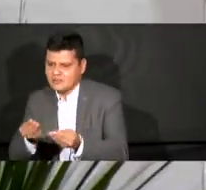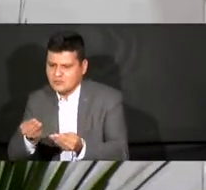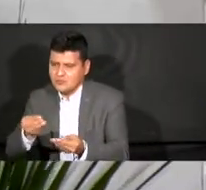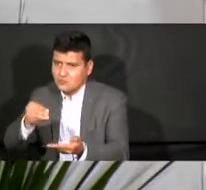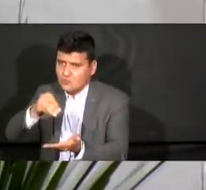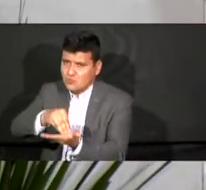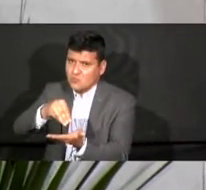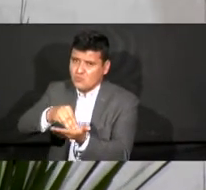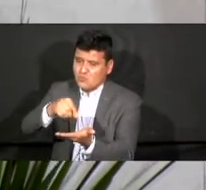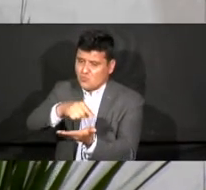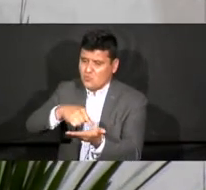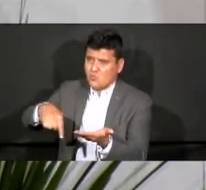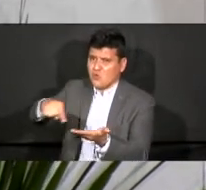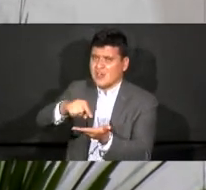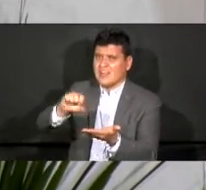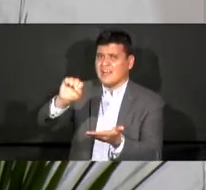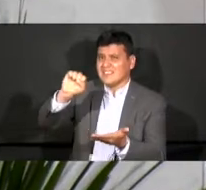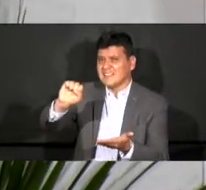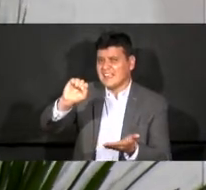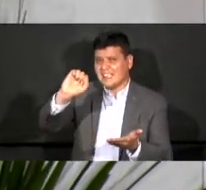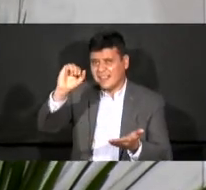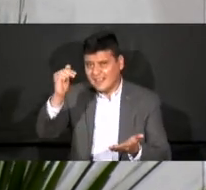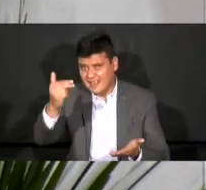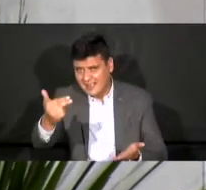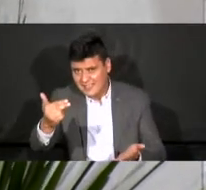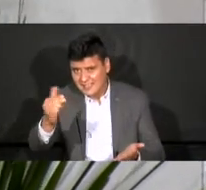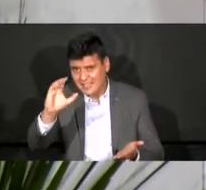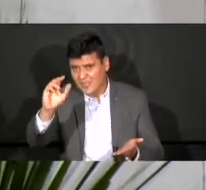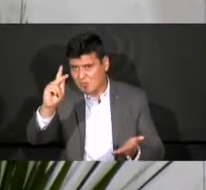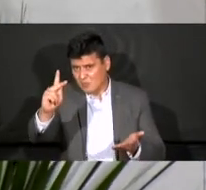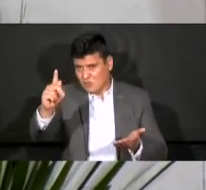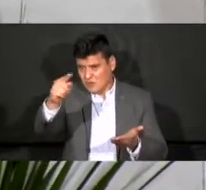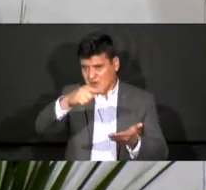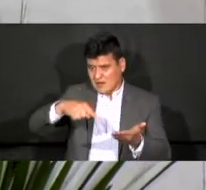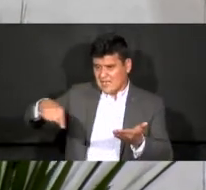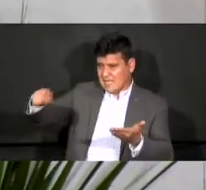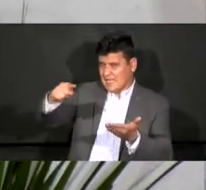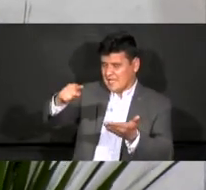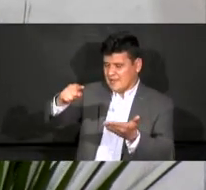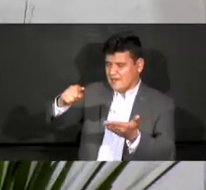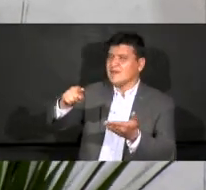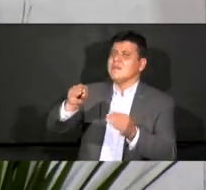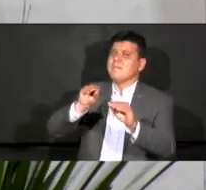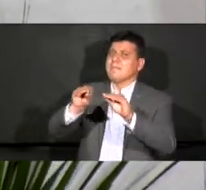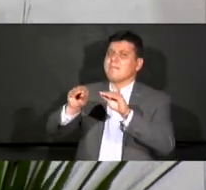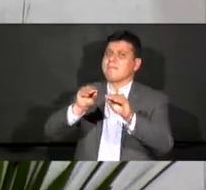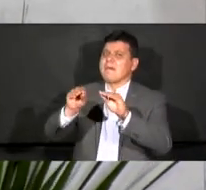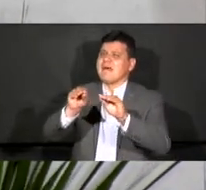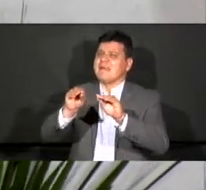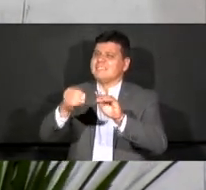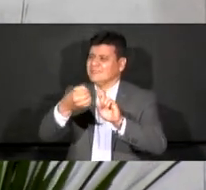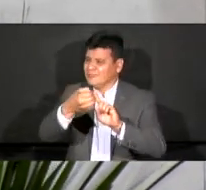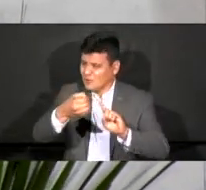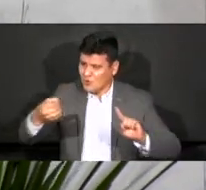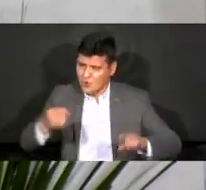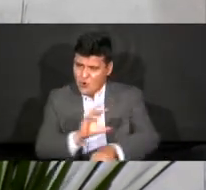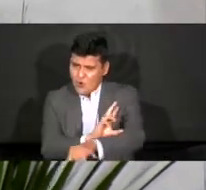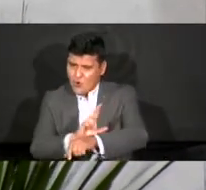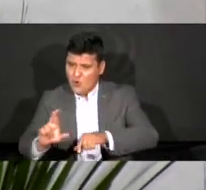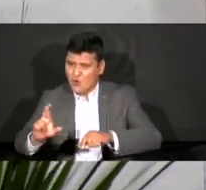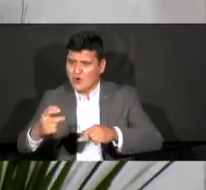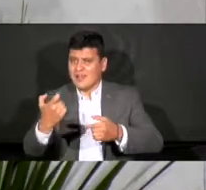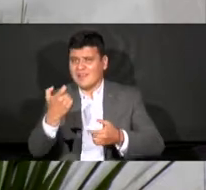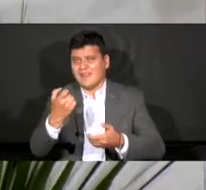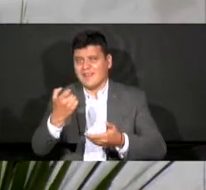las facultades de la Secretaría de Hacienda en materia de presupuesto gasto y disciplina financiera,